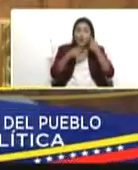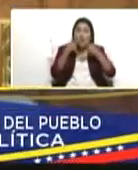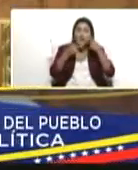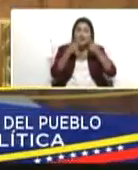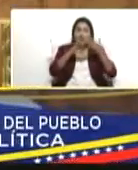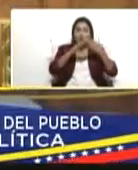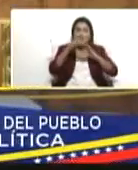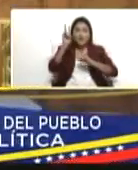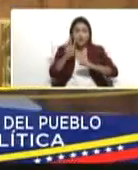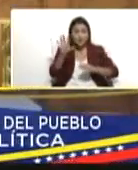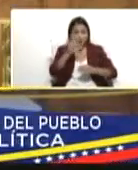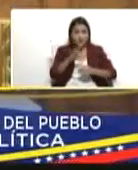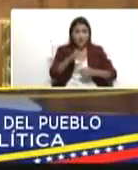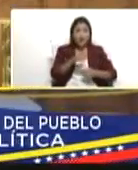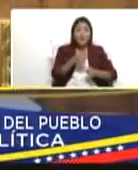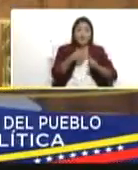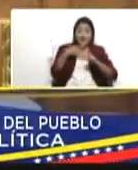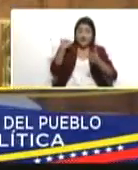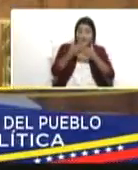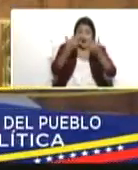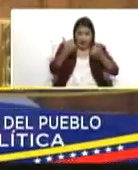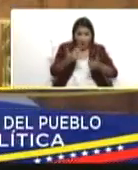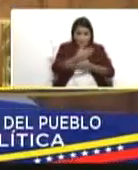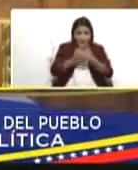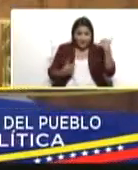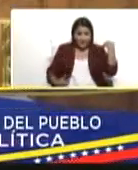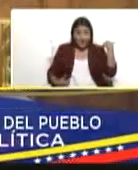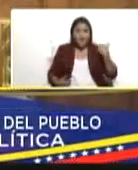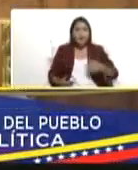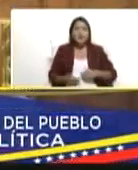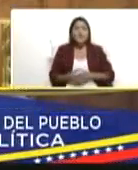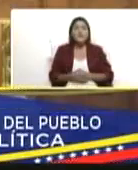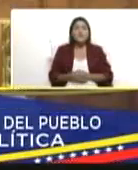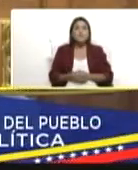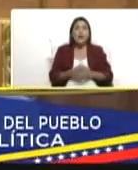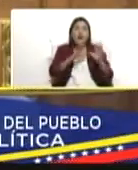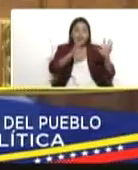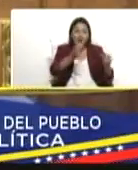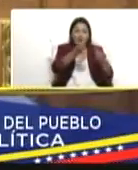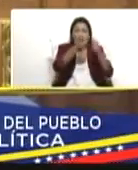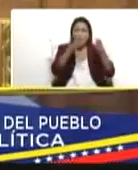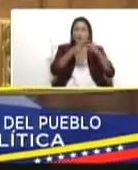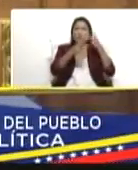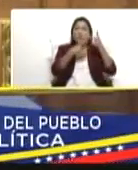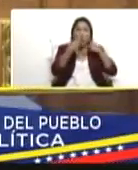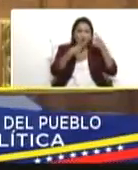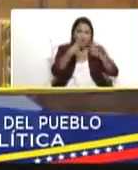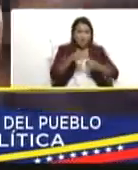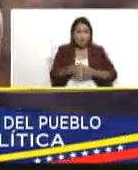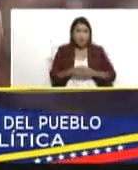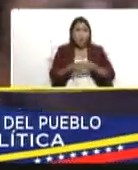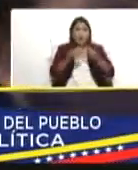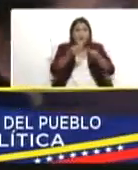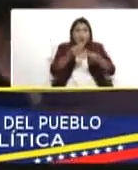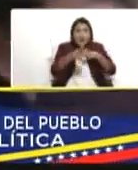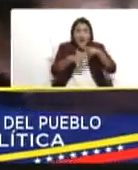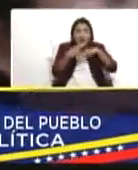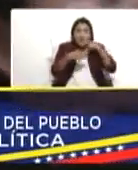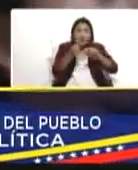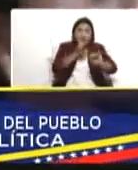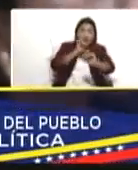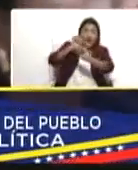de Venezuela hoy su presidente que ha rescatado el partido comunista de Venezuela para la revolución